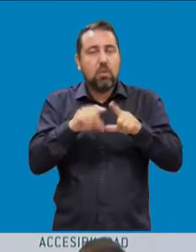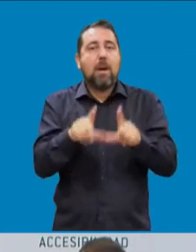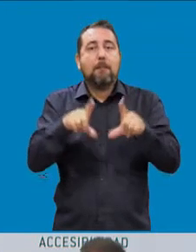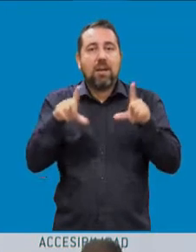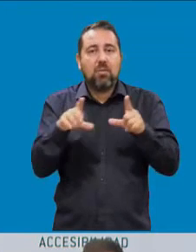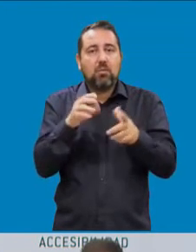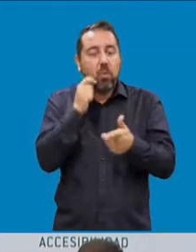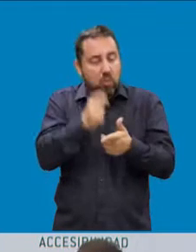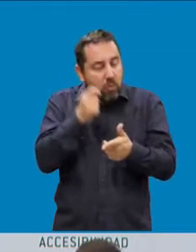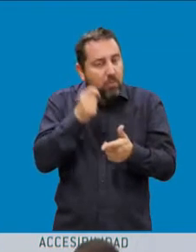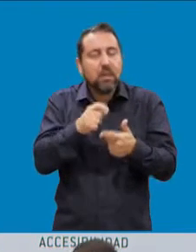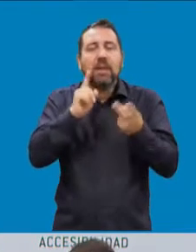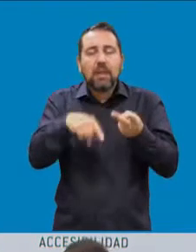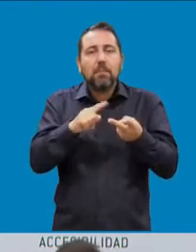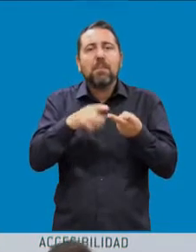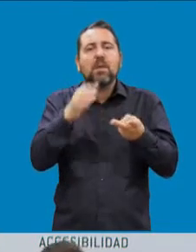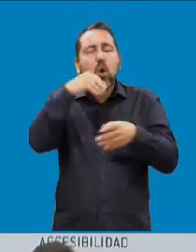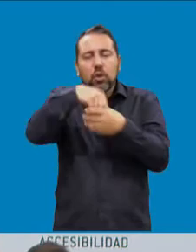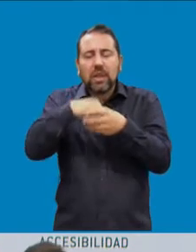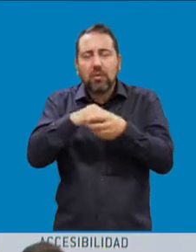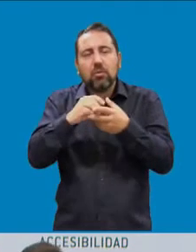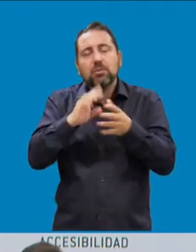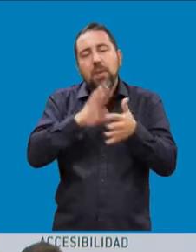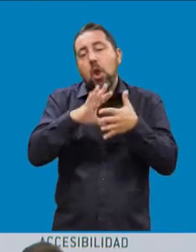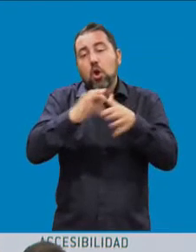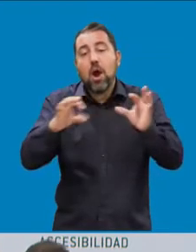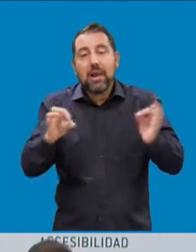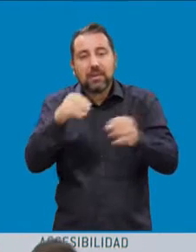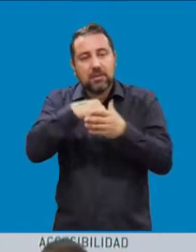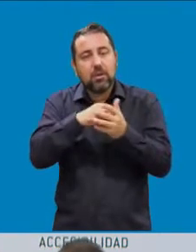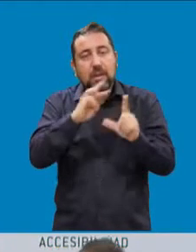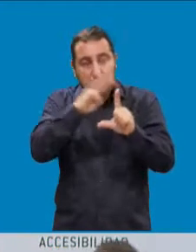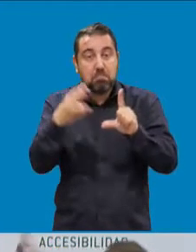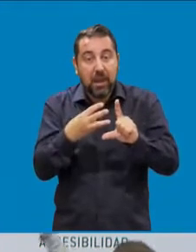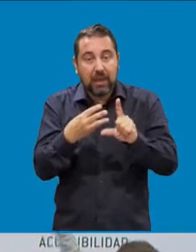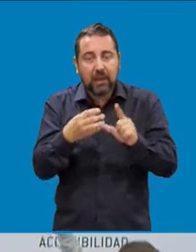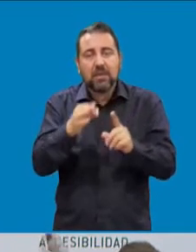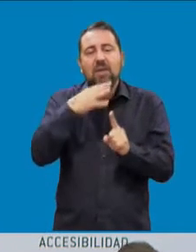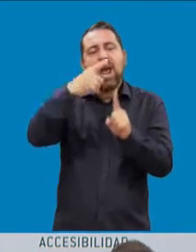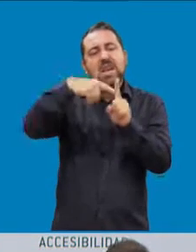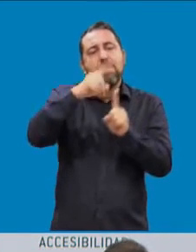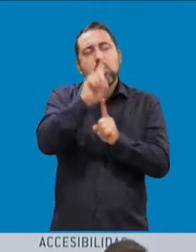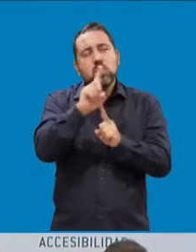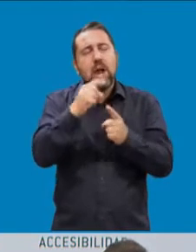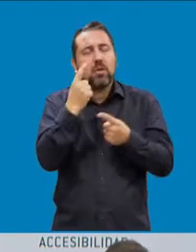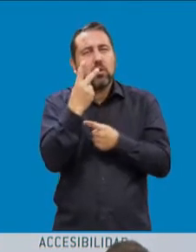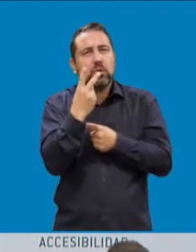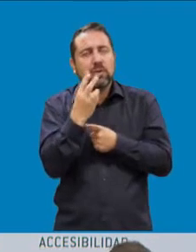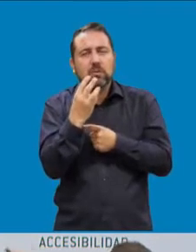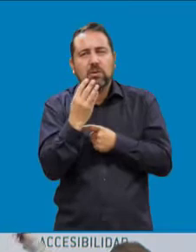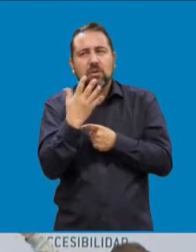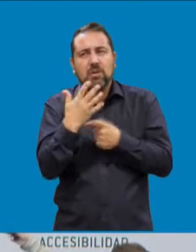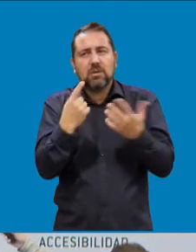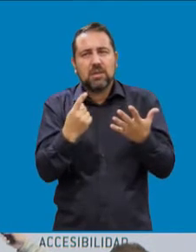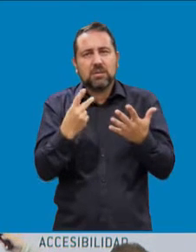visible suficiente, zoom y ampliación, disposición coherente de los elementos en las páginas. Había, como os digo,